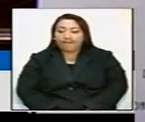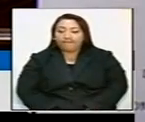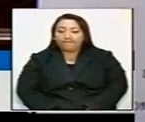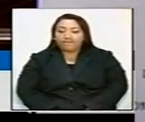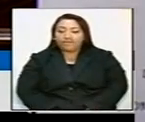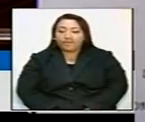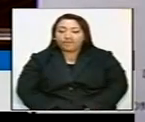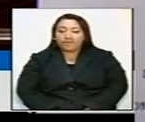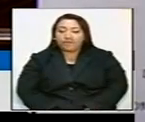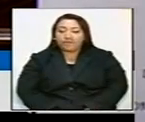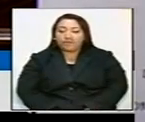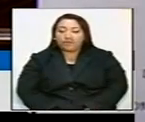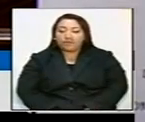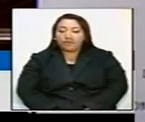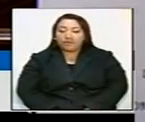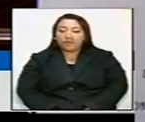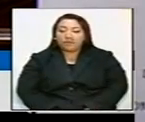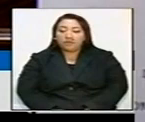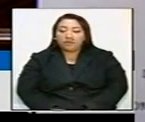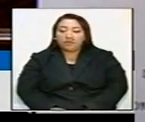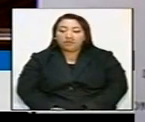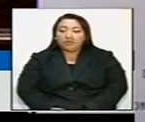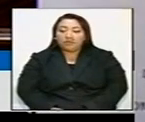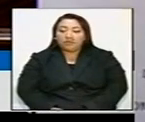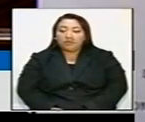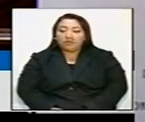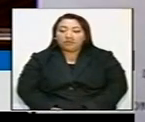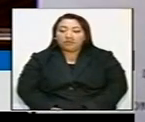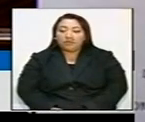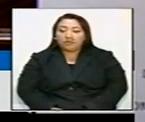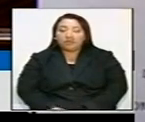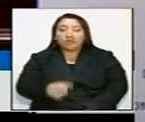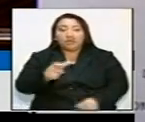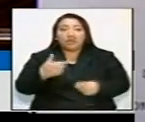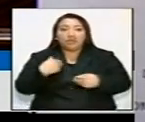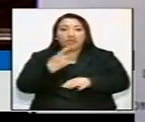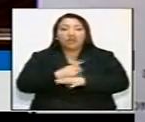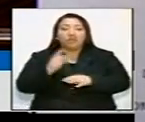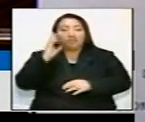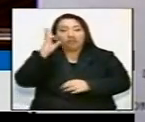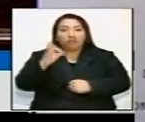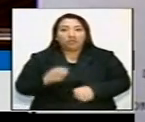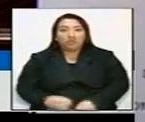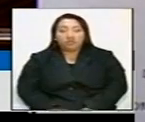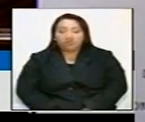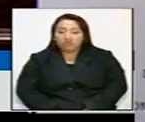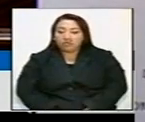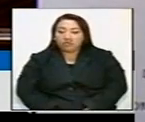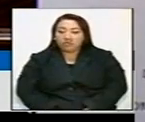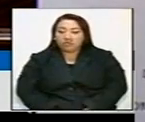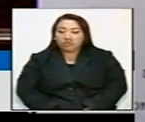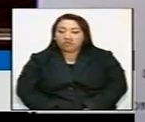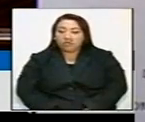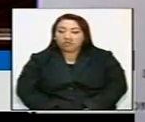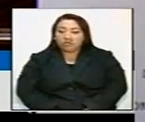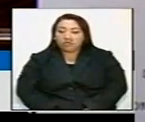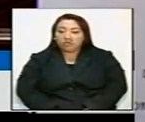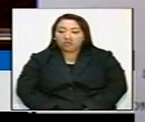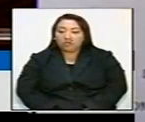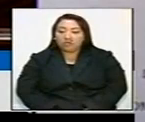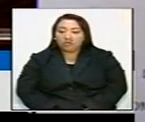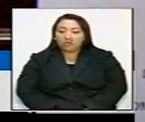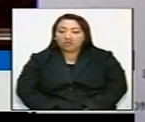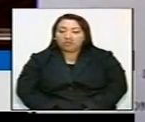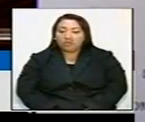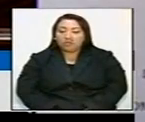ciudadanía respecto a los temas que se quisieran desarrollar a futuro, porque no es un plan, digamos,